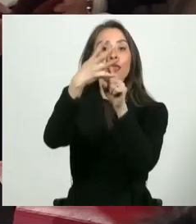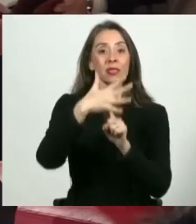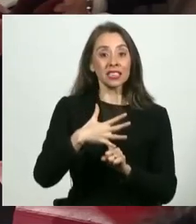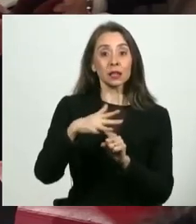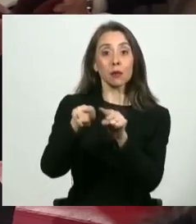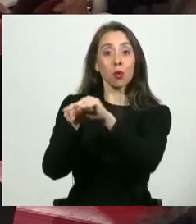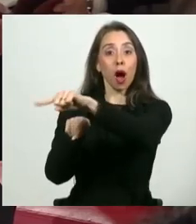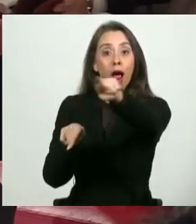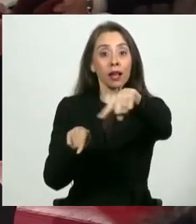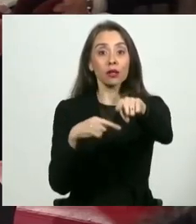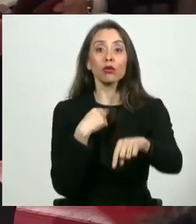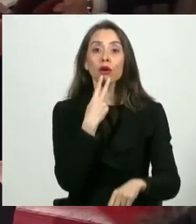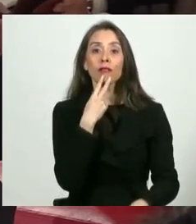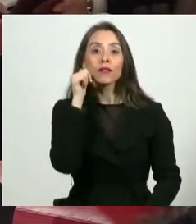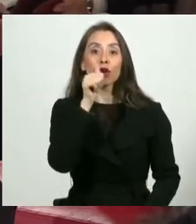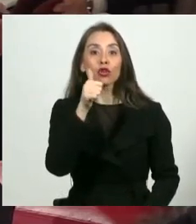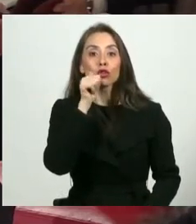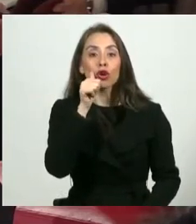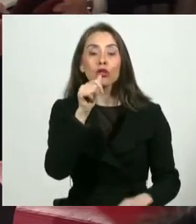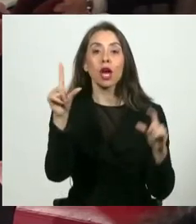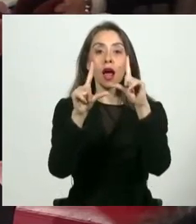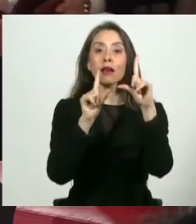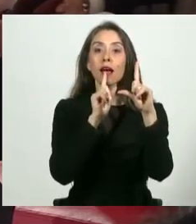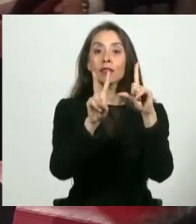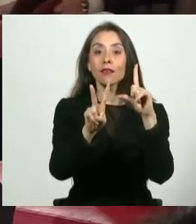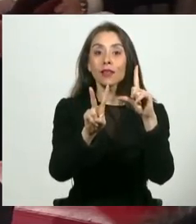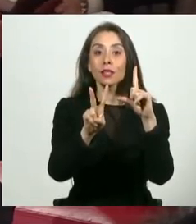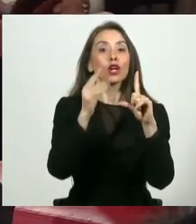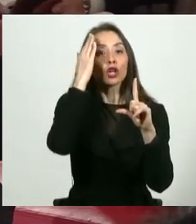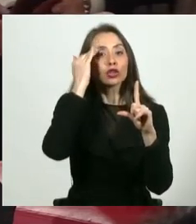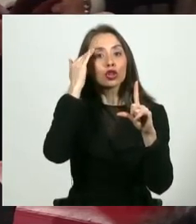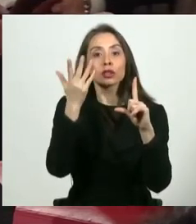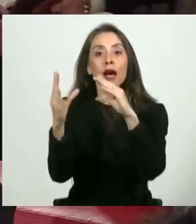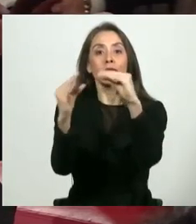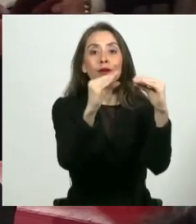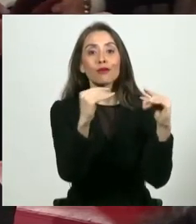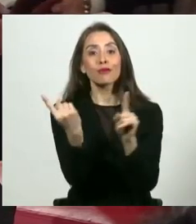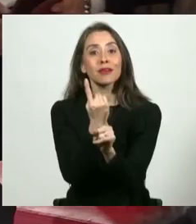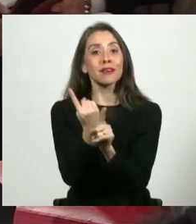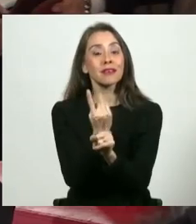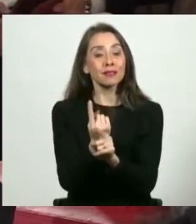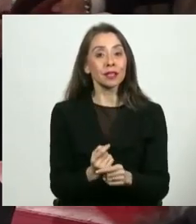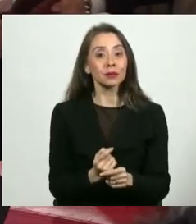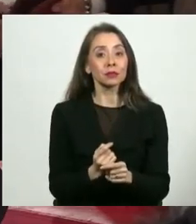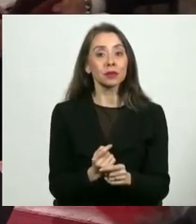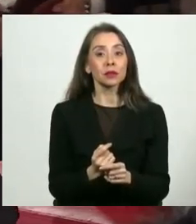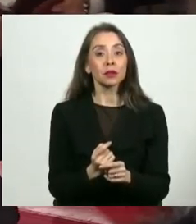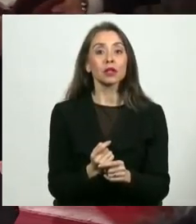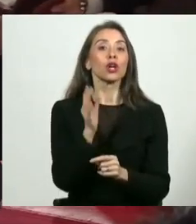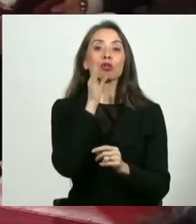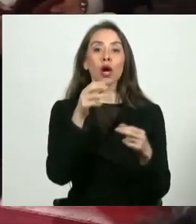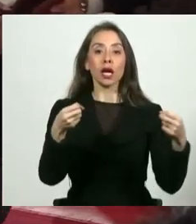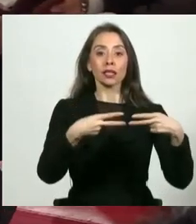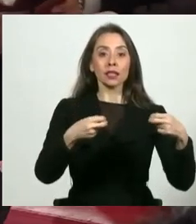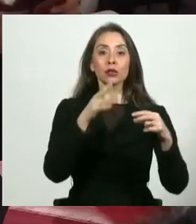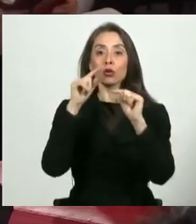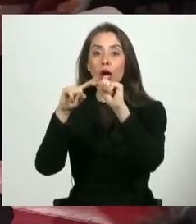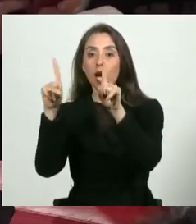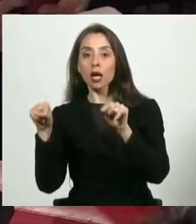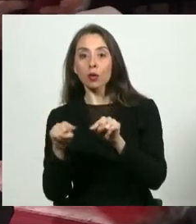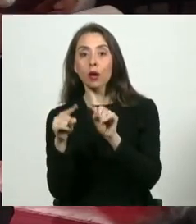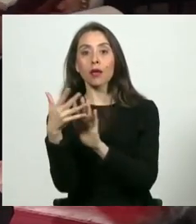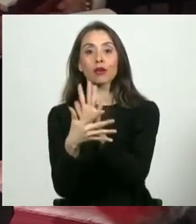yo todos los días por la televisión, al no saber lo que están hablando. Porque no tiene subtítulo y no tiene cuadro de